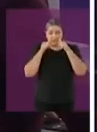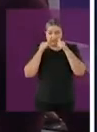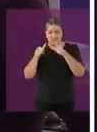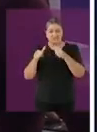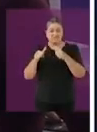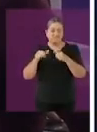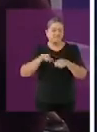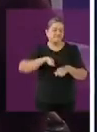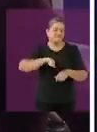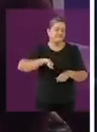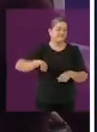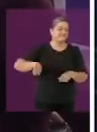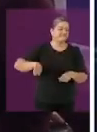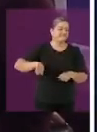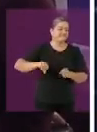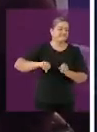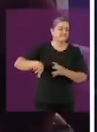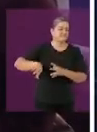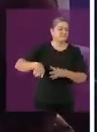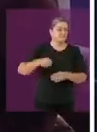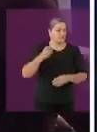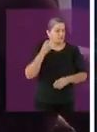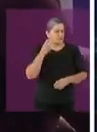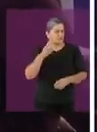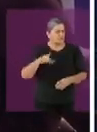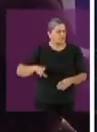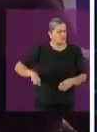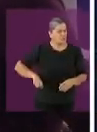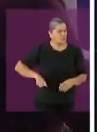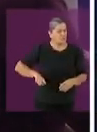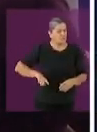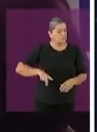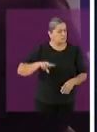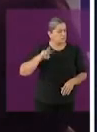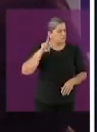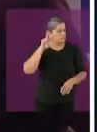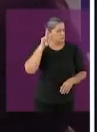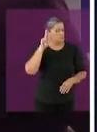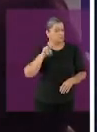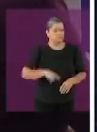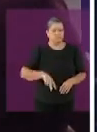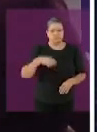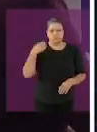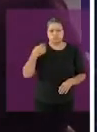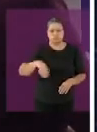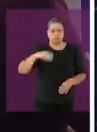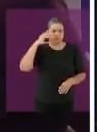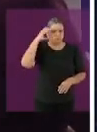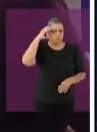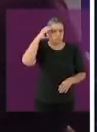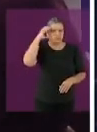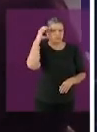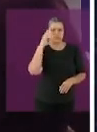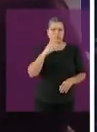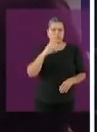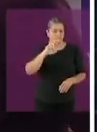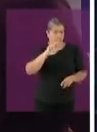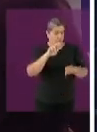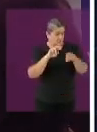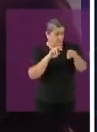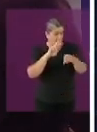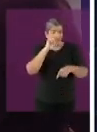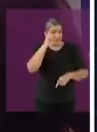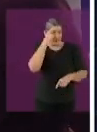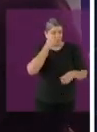eh eh eisenhauer David enen entonces Kennedy era senador y partieron